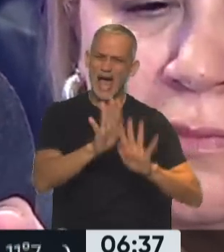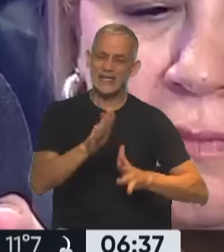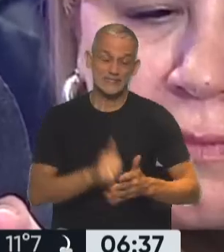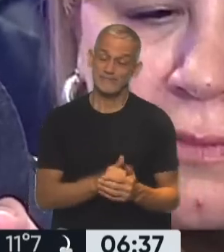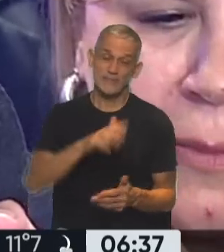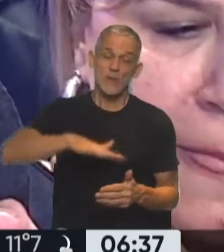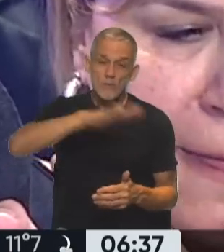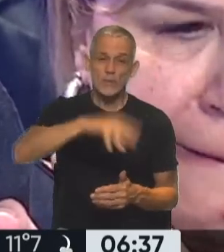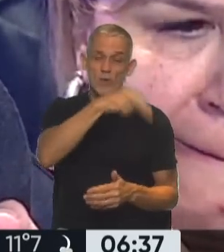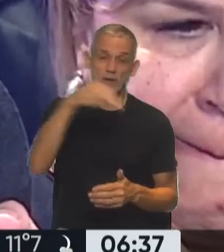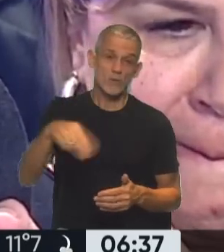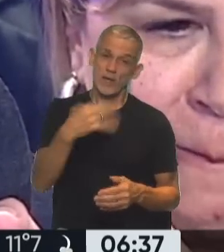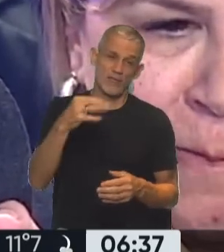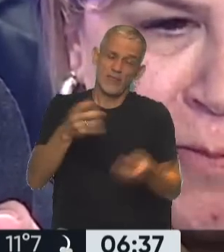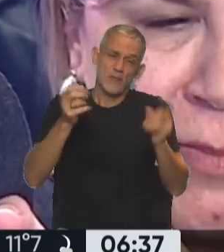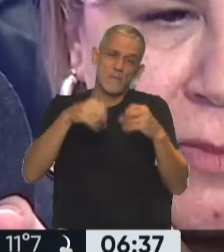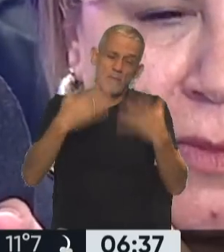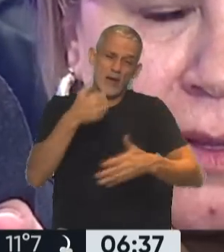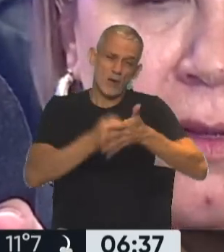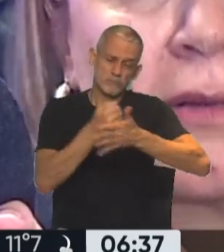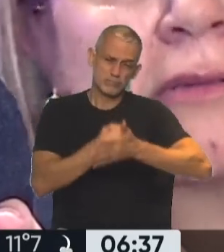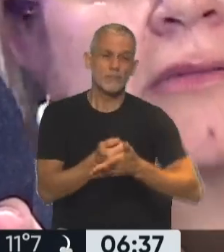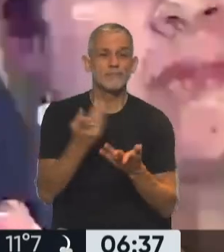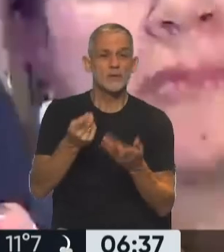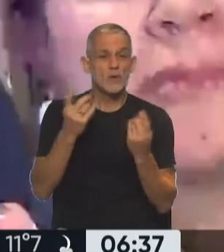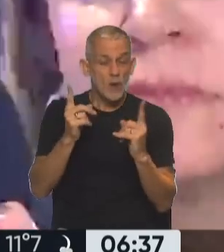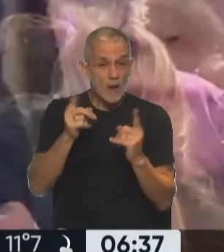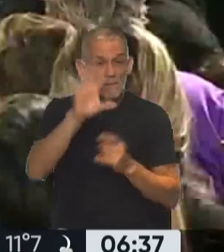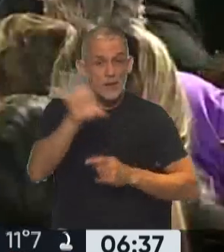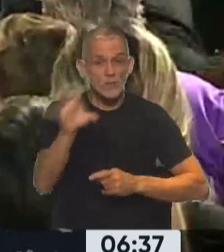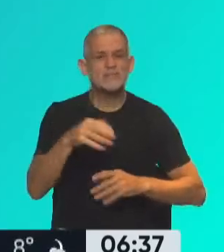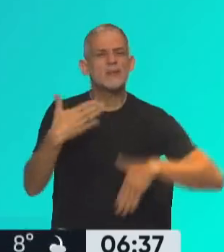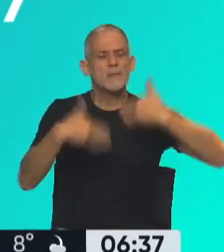reconstruirlas, pero también tenemos que seguir consolidando una provincia de progreso.